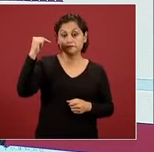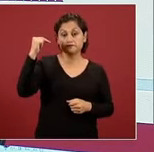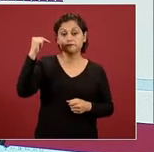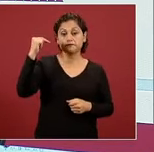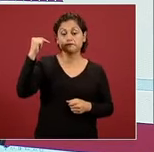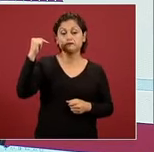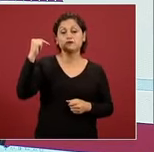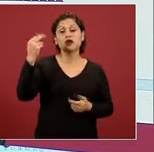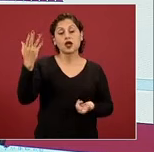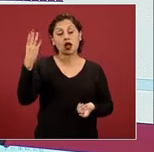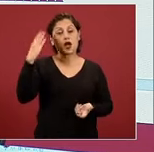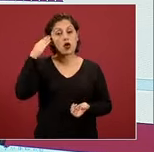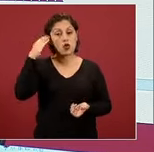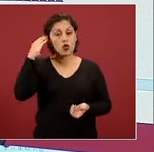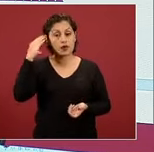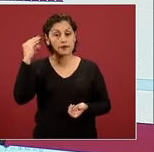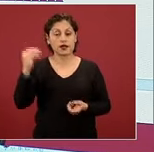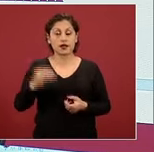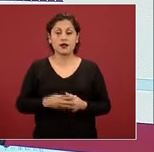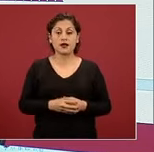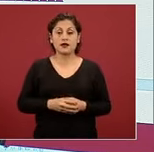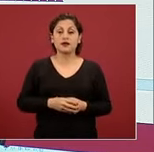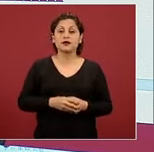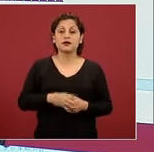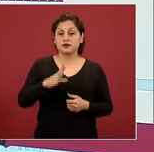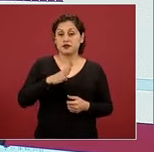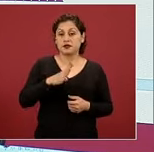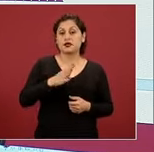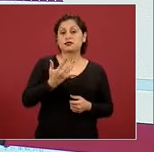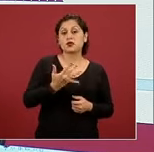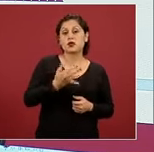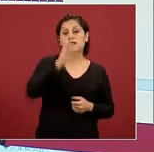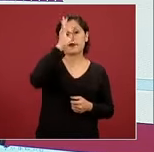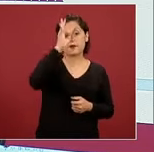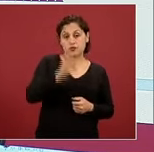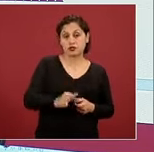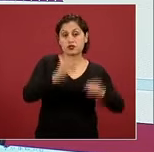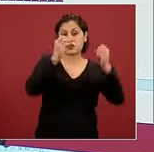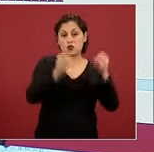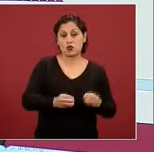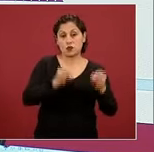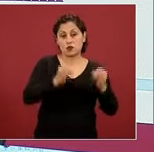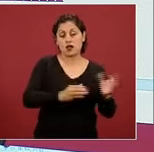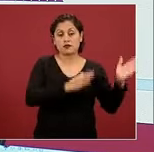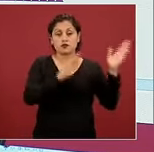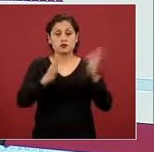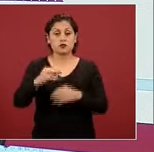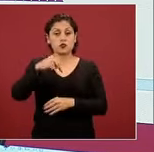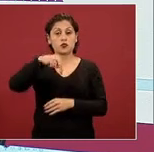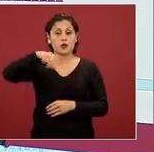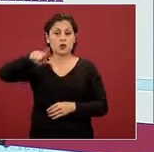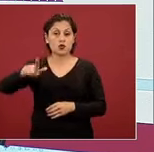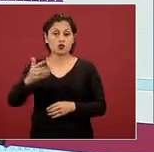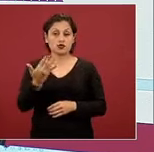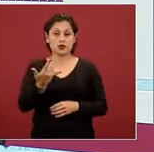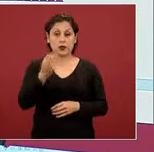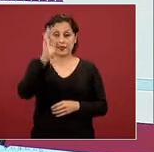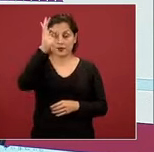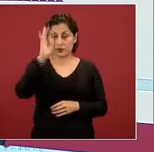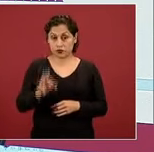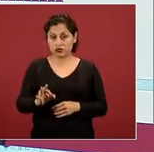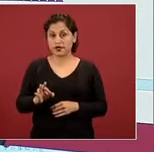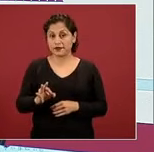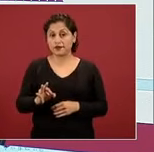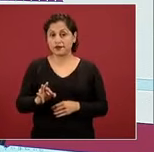y Colima por un punto porcentual, tienen más del 50% de ocupación, posteriormente Nuevo León tiene 50% y el